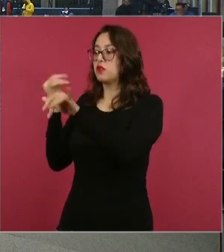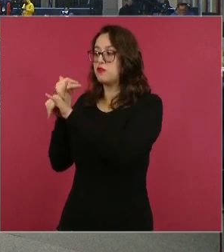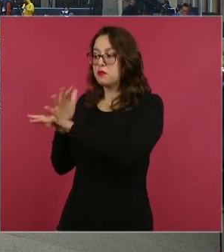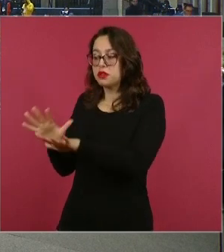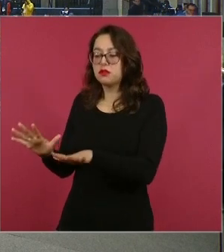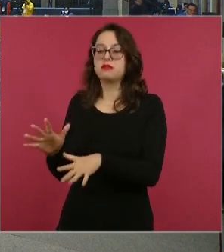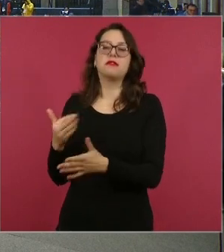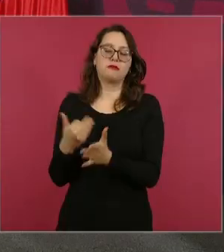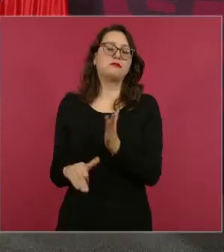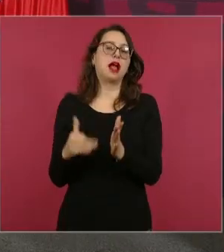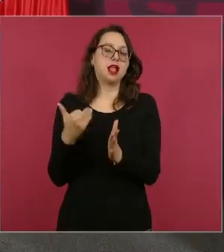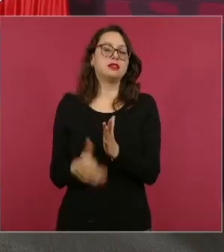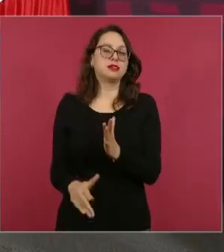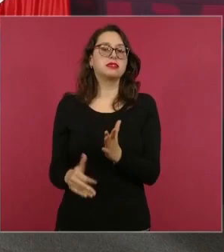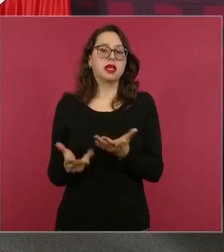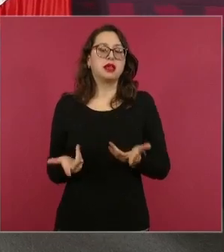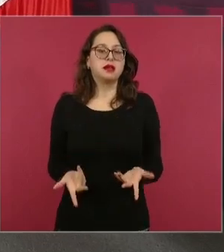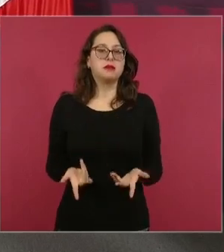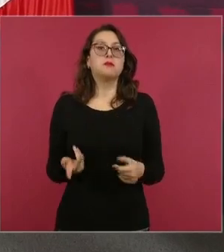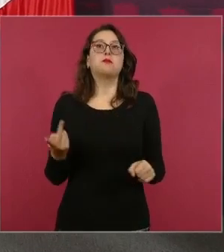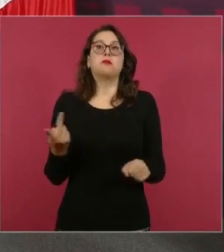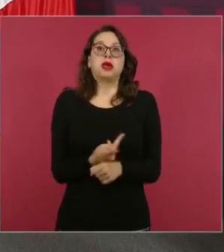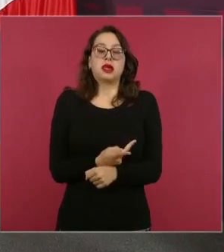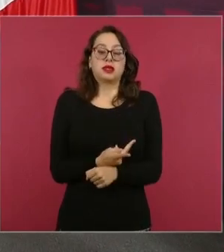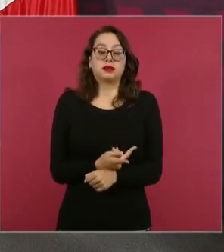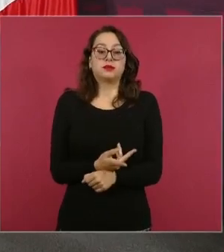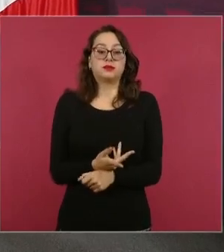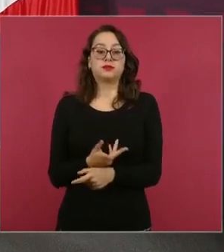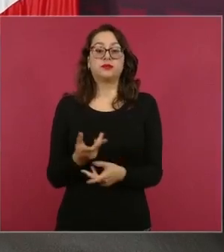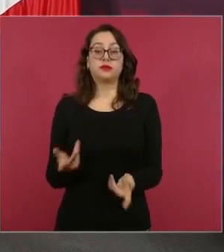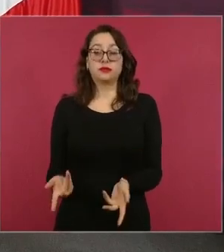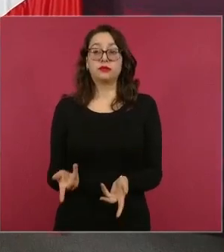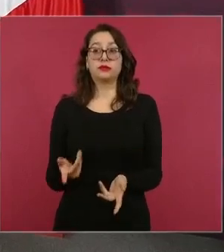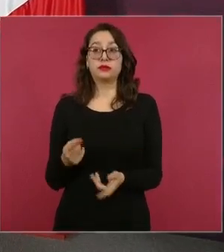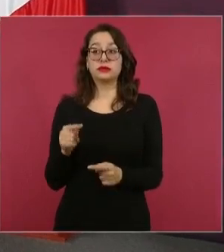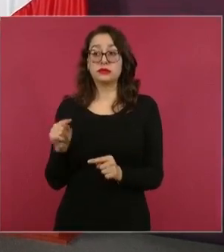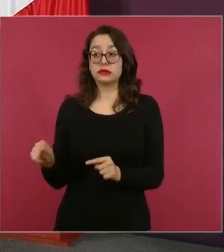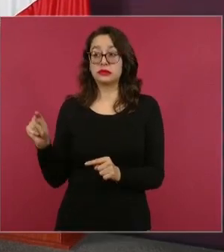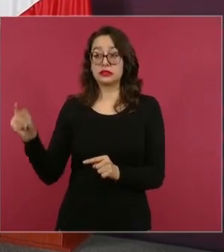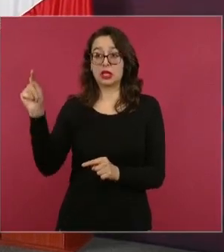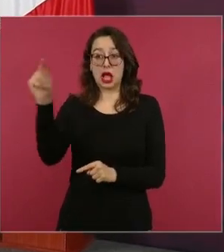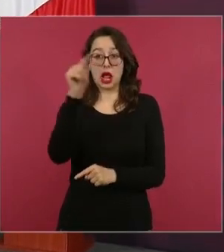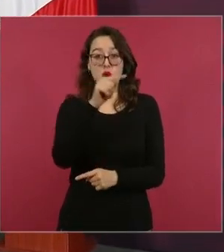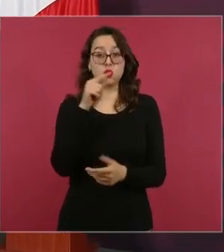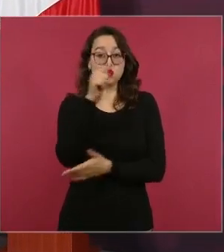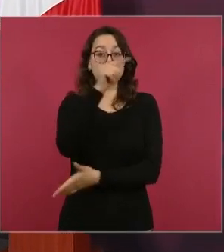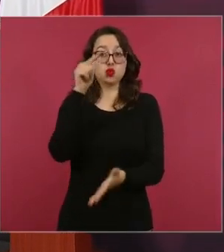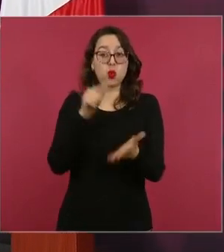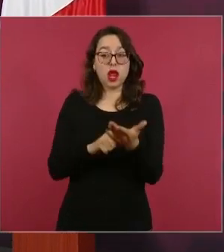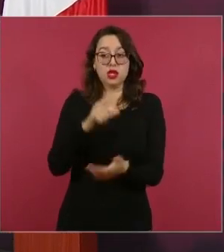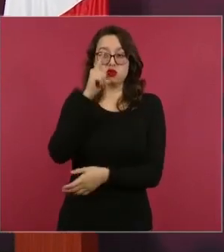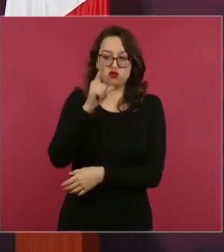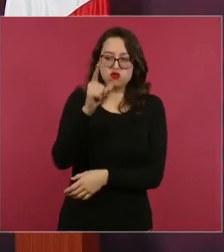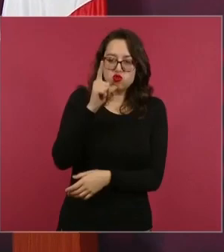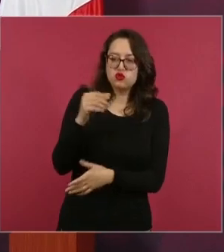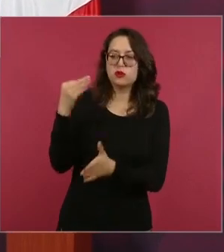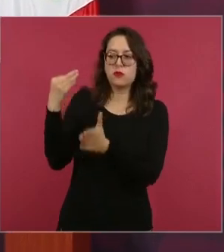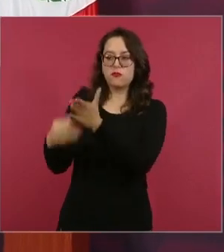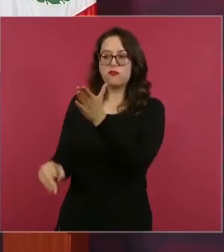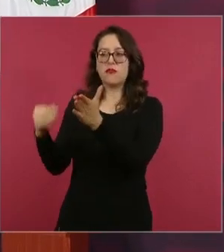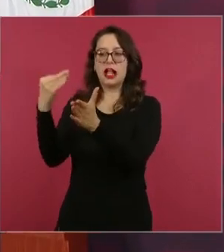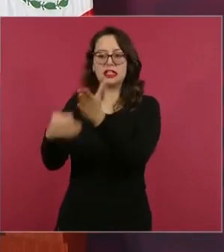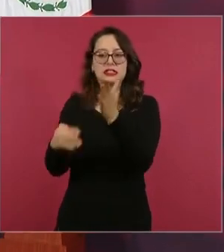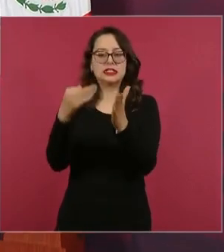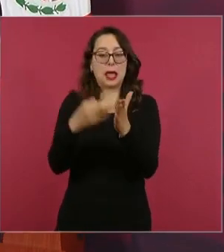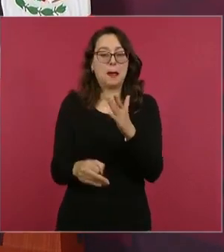todavía eh se está reinstalando la luz quedamos de que ya hay energía